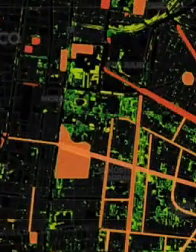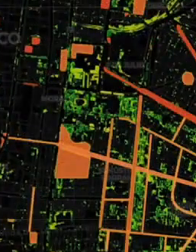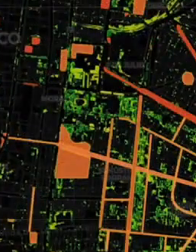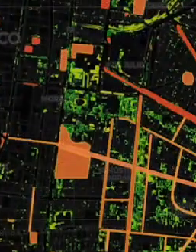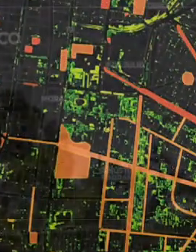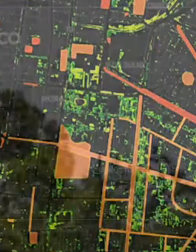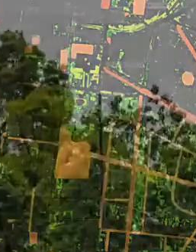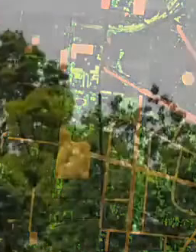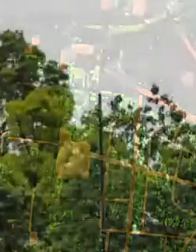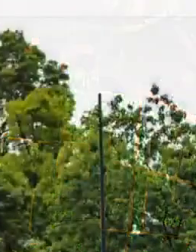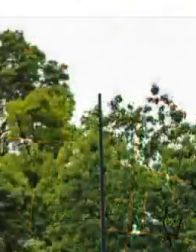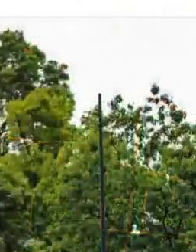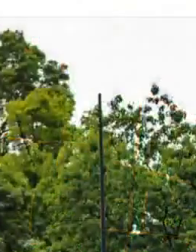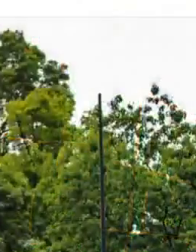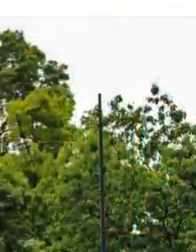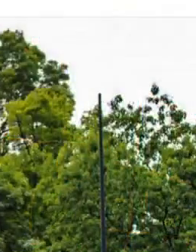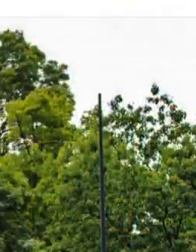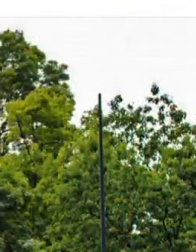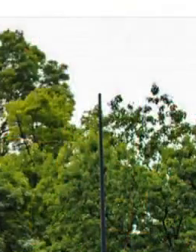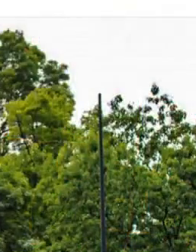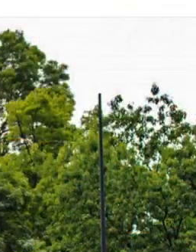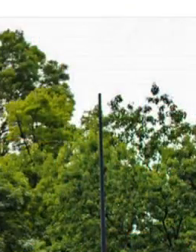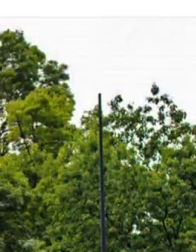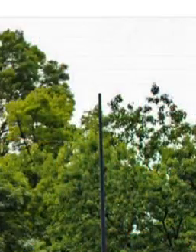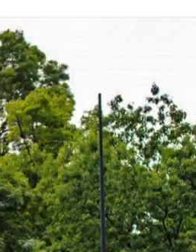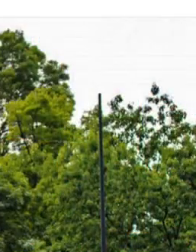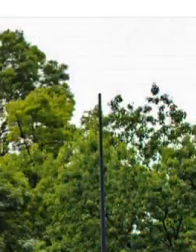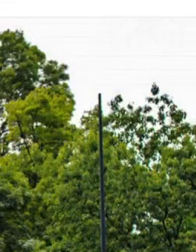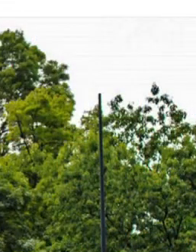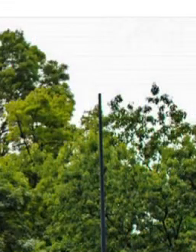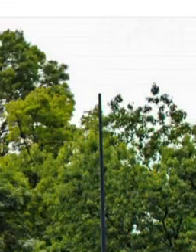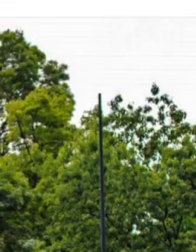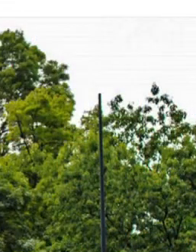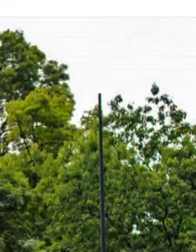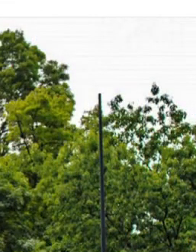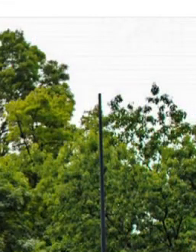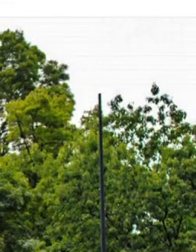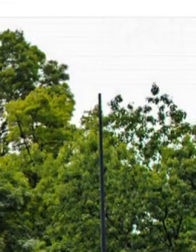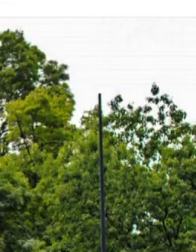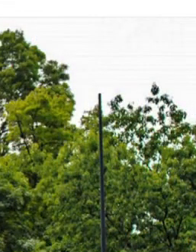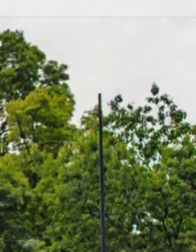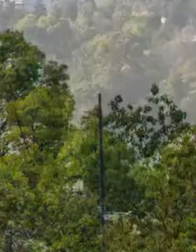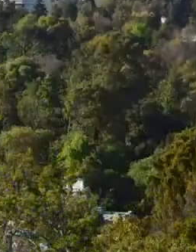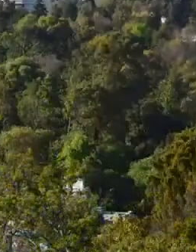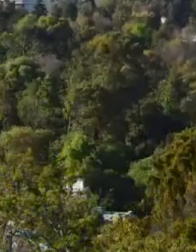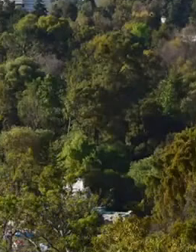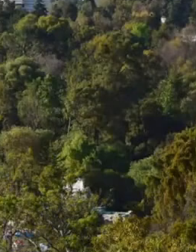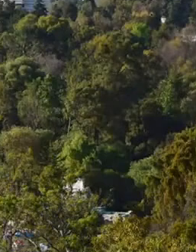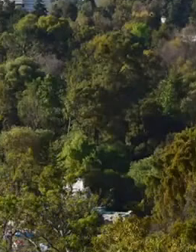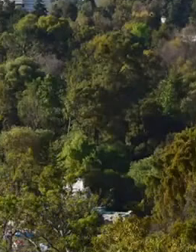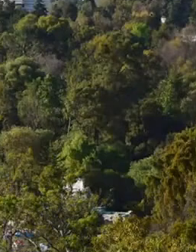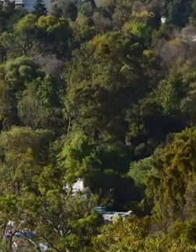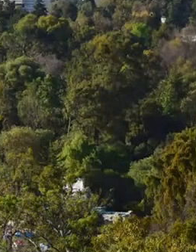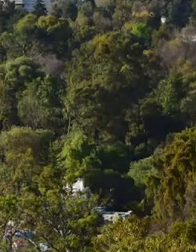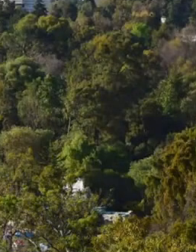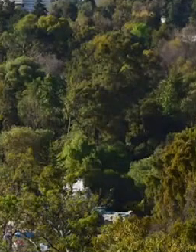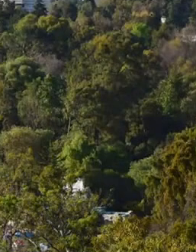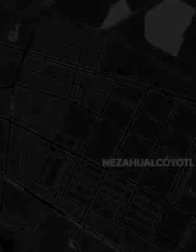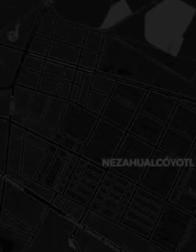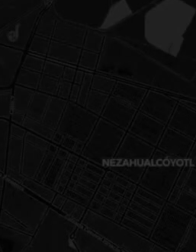GEO, y con la participación de múltiples instituciones académicas y gubernamentales, han desarrollado una plataforma de